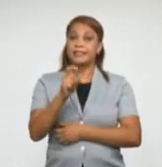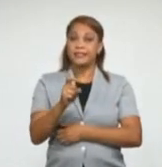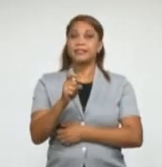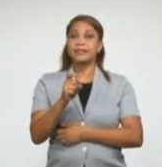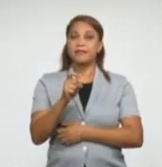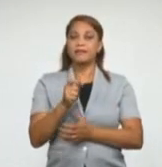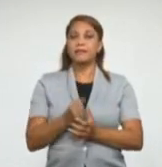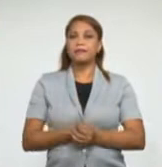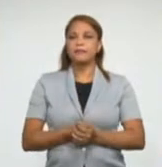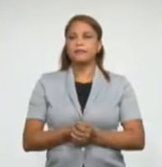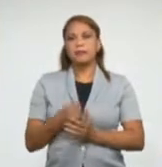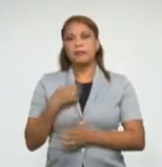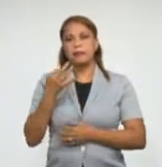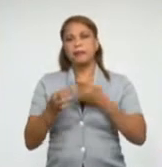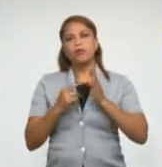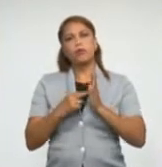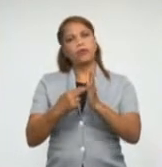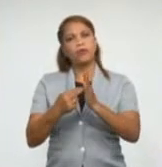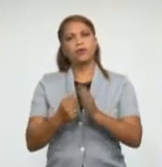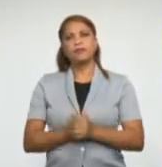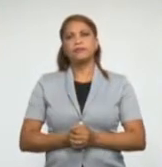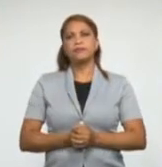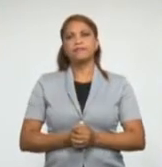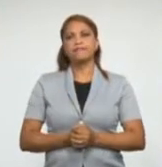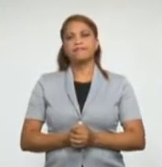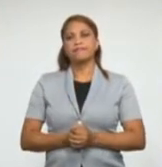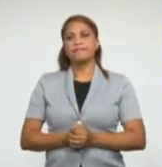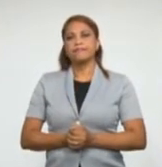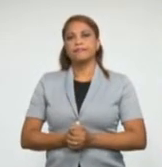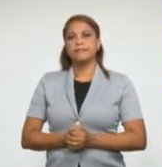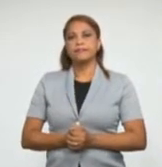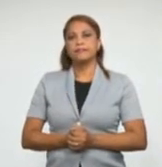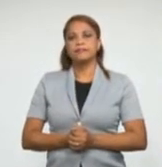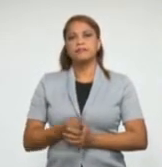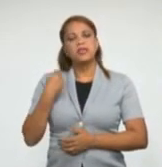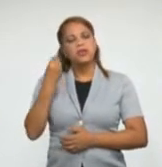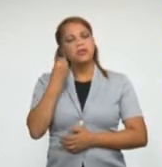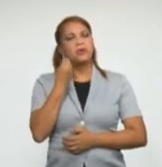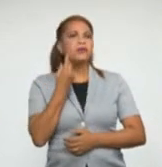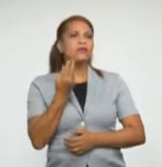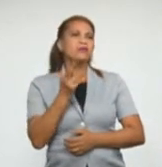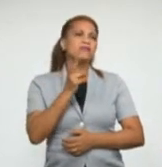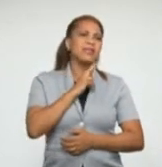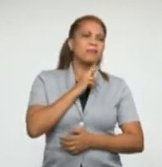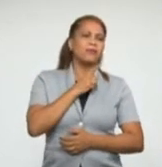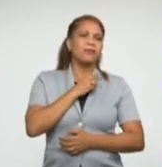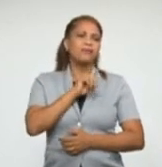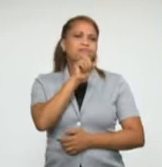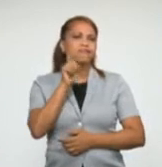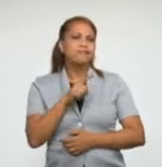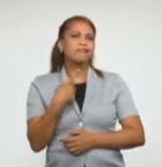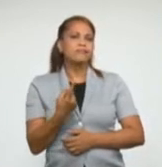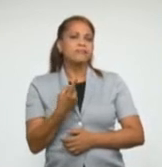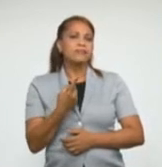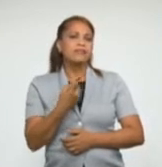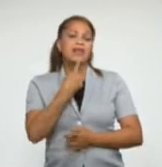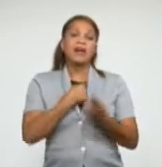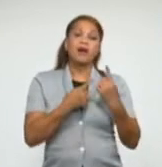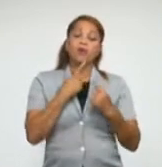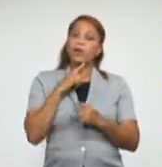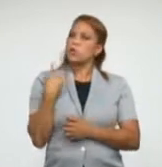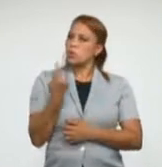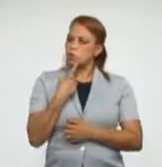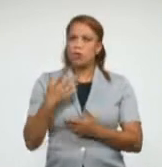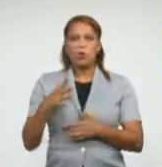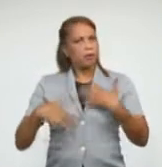nación. Yo pienso que quizás responder esa pregunta, además de que me da mucho placer,